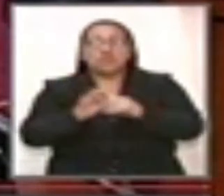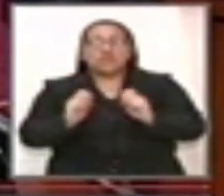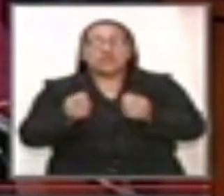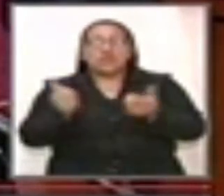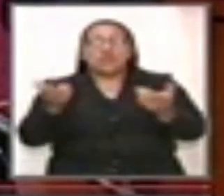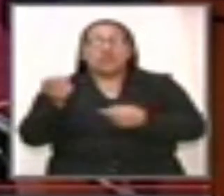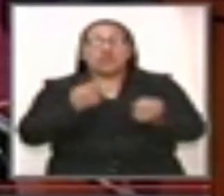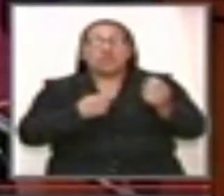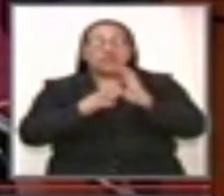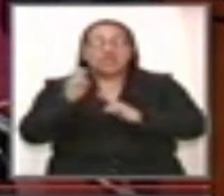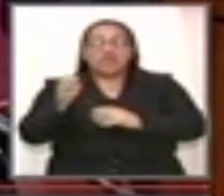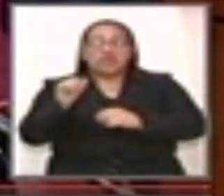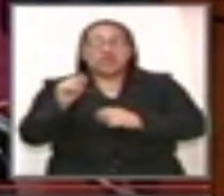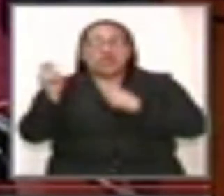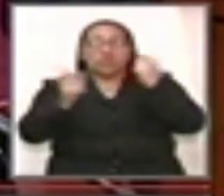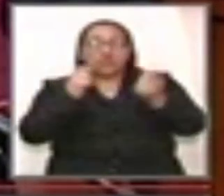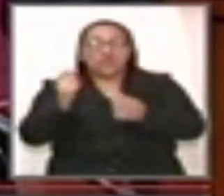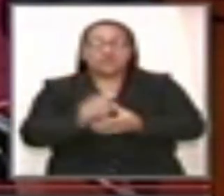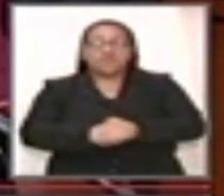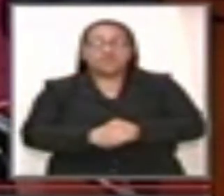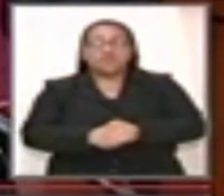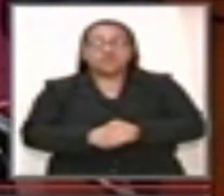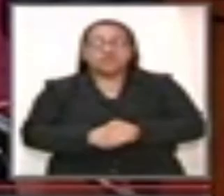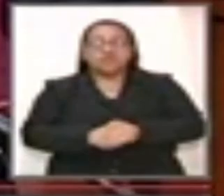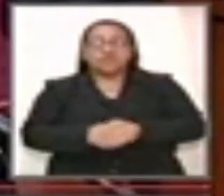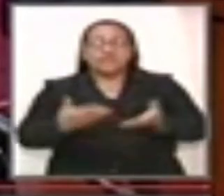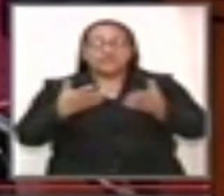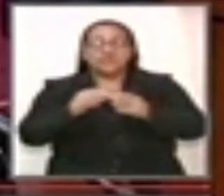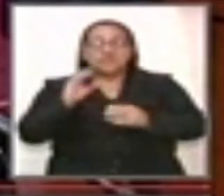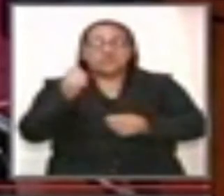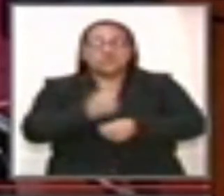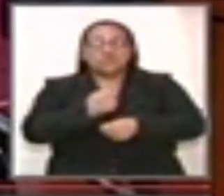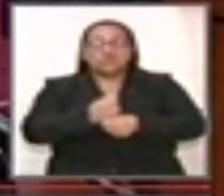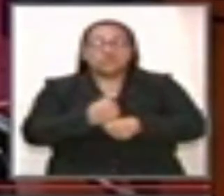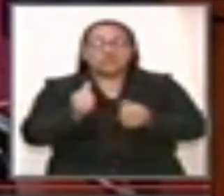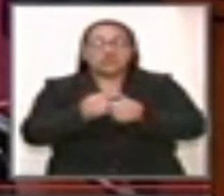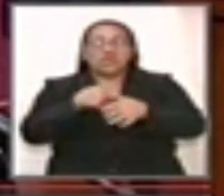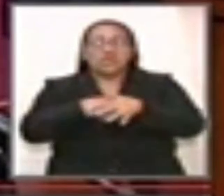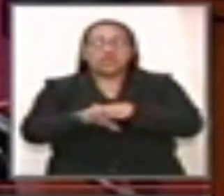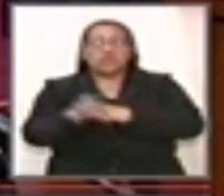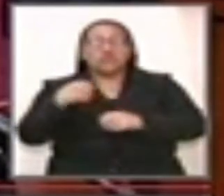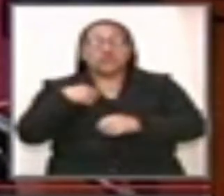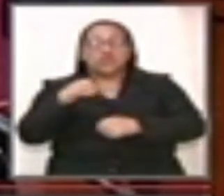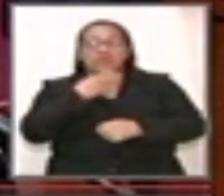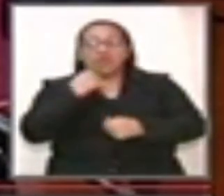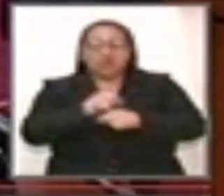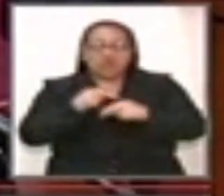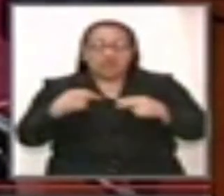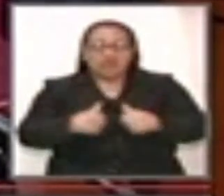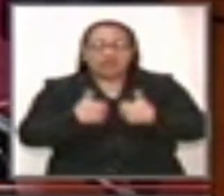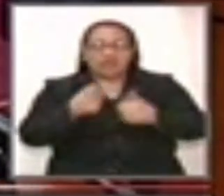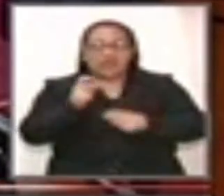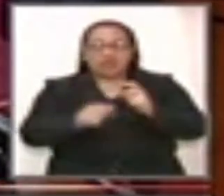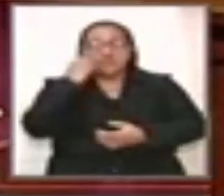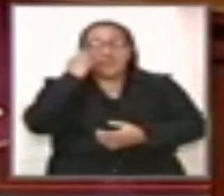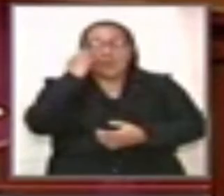el comercio exterior y el turismo contribuyen a la creación de empleos y a la inclusión social, mejorando los niveles de vida de